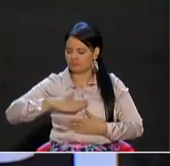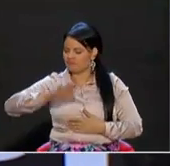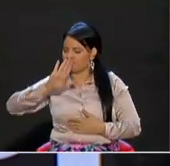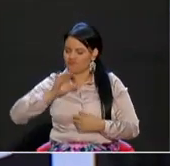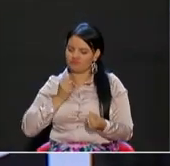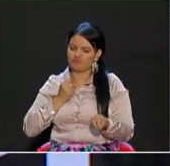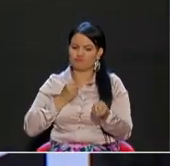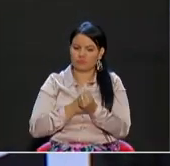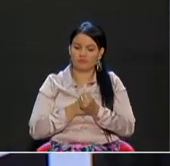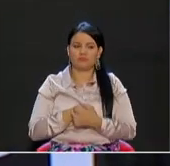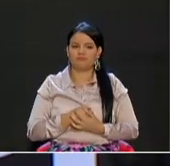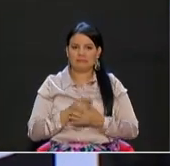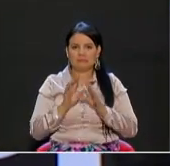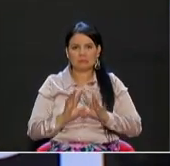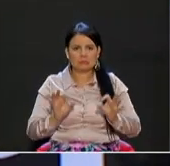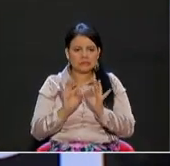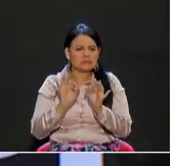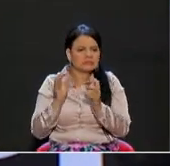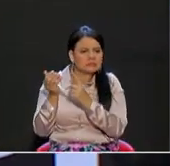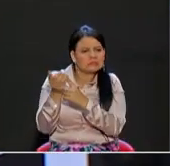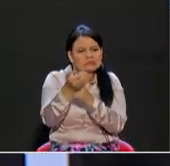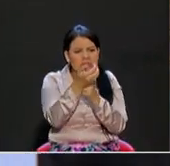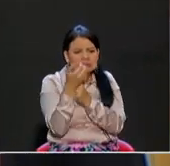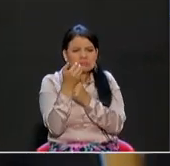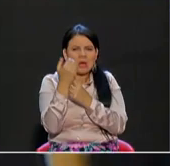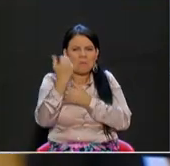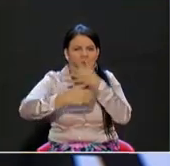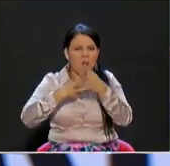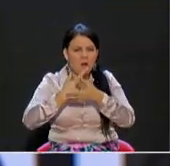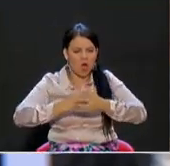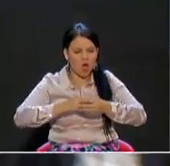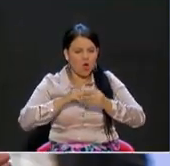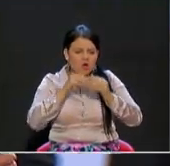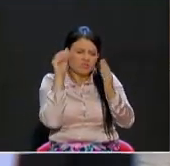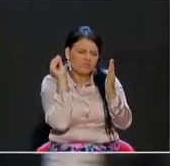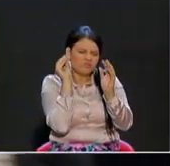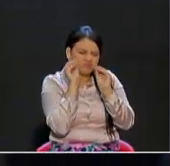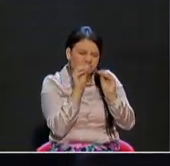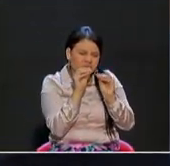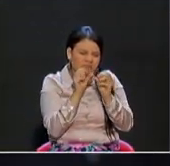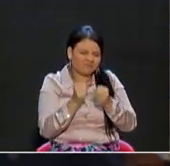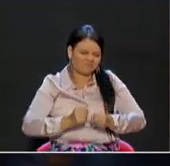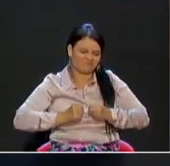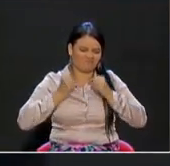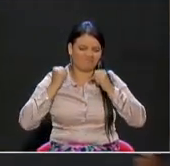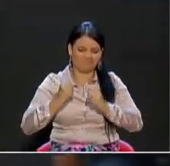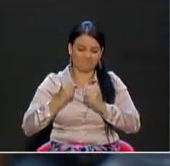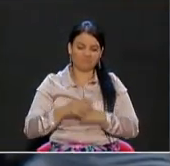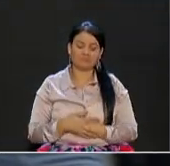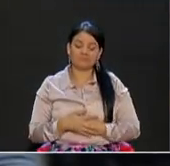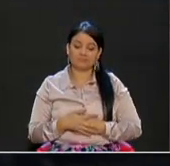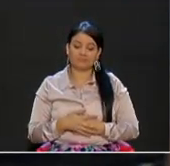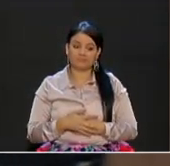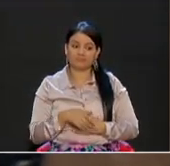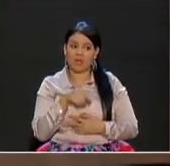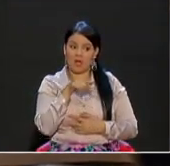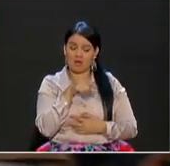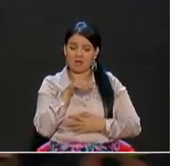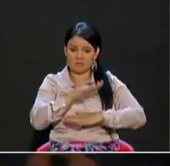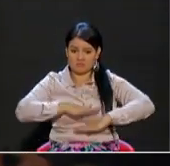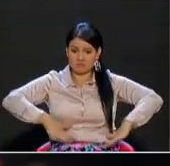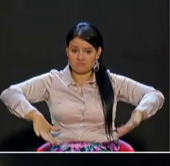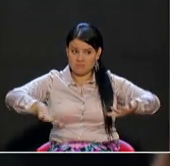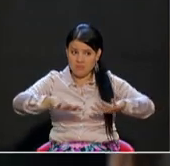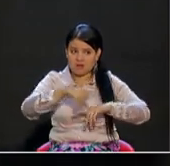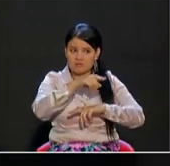hay que protegerlos ya que fortalecerlos eso ha sido unos espacios donde personas que le han cumplido el acuerdo de paz y